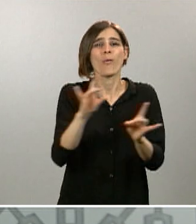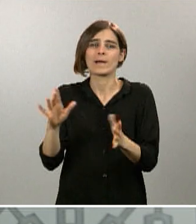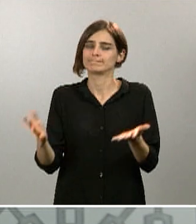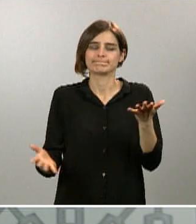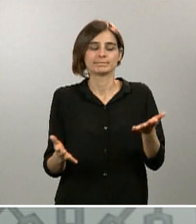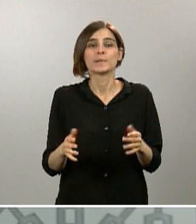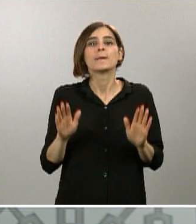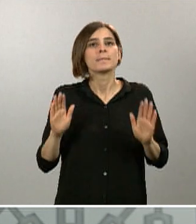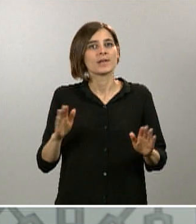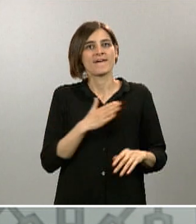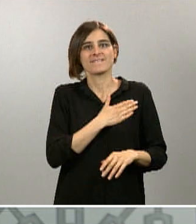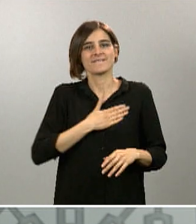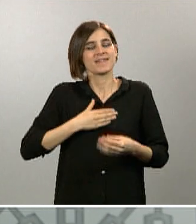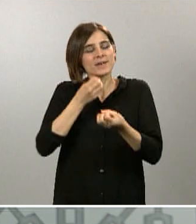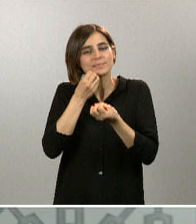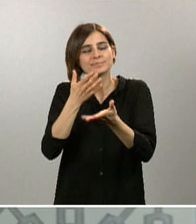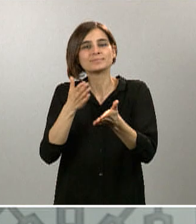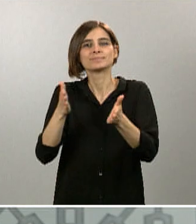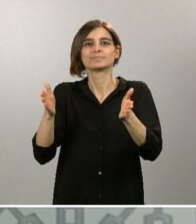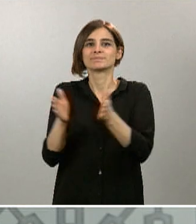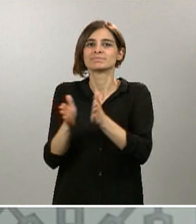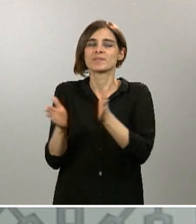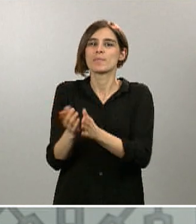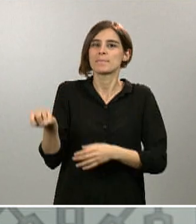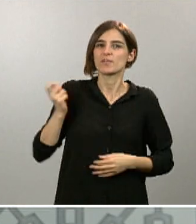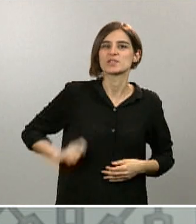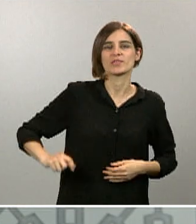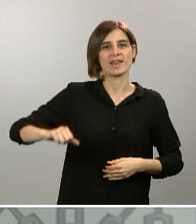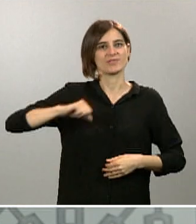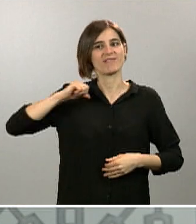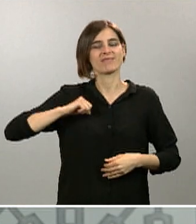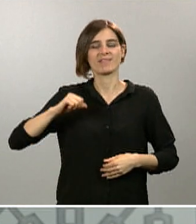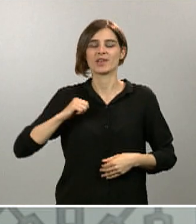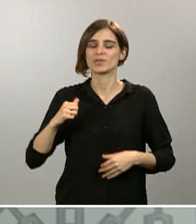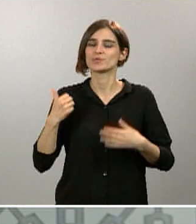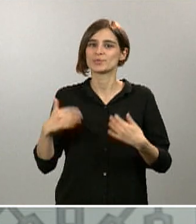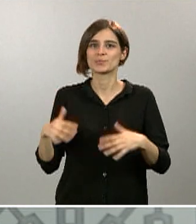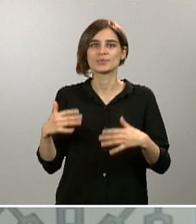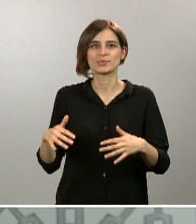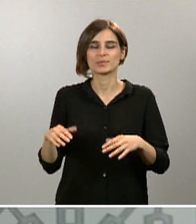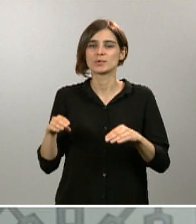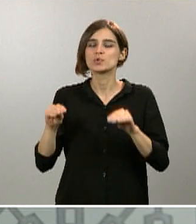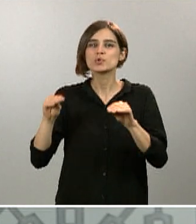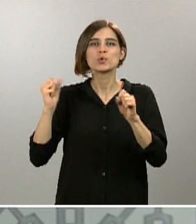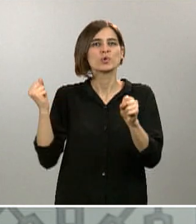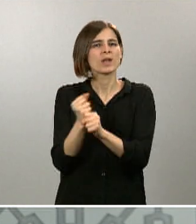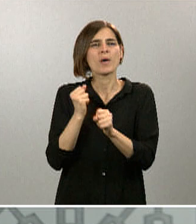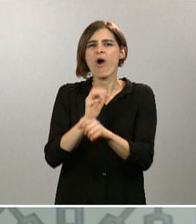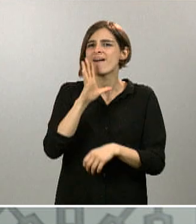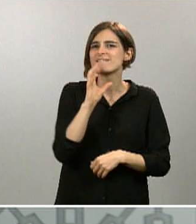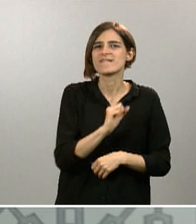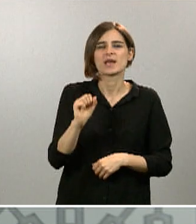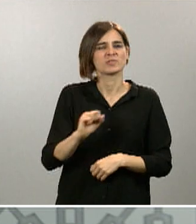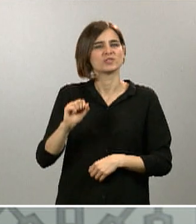mis colegas profesionales, sanitarios, asistenciales, por el trabajo excelente que están haciendo, y tratar de